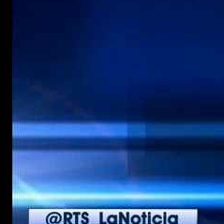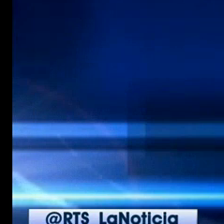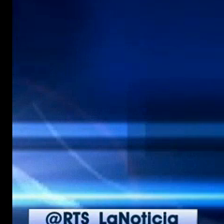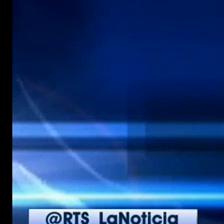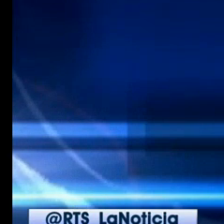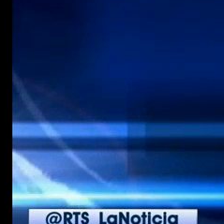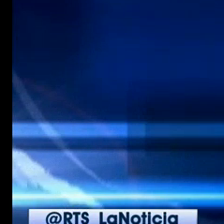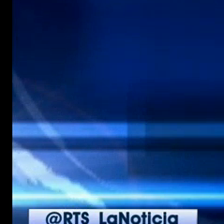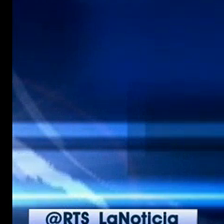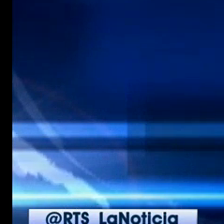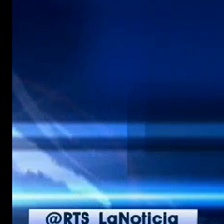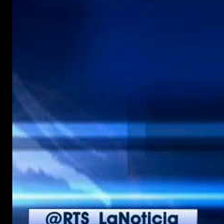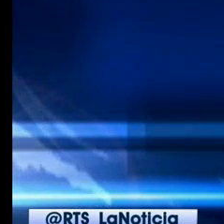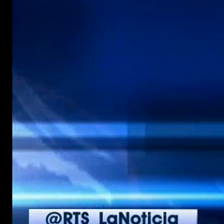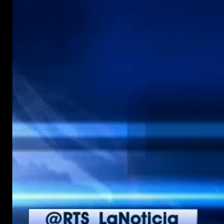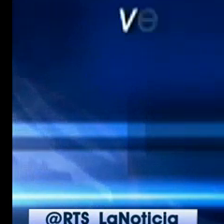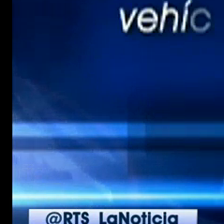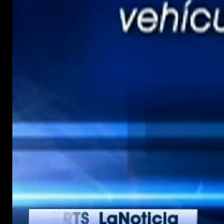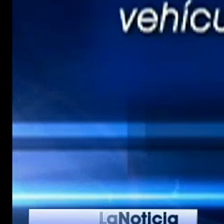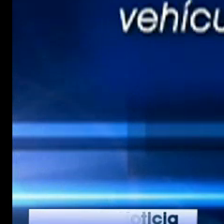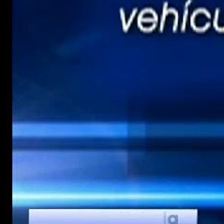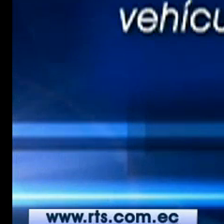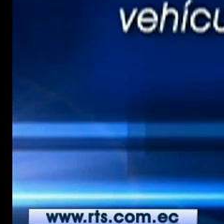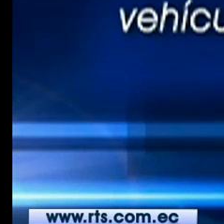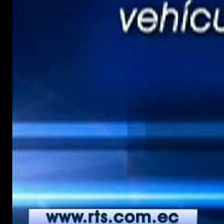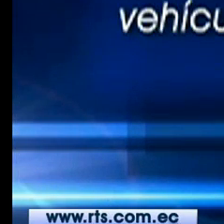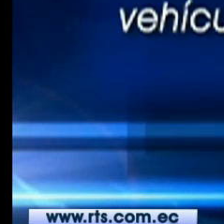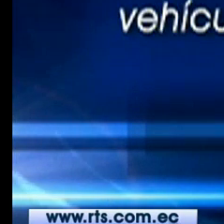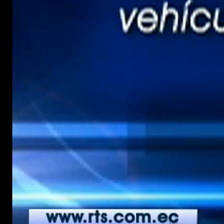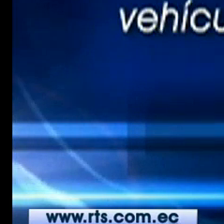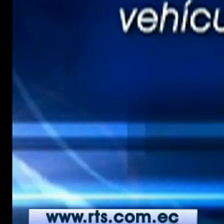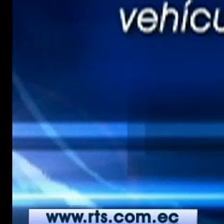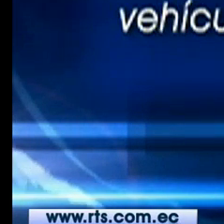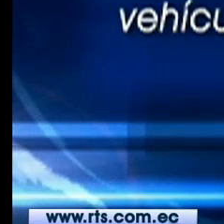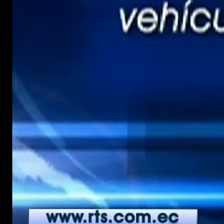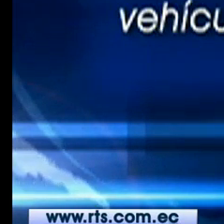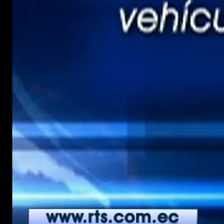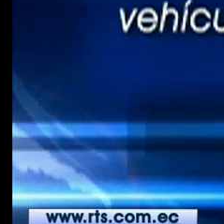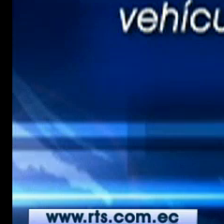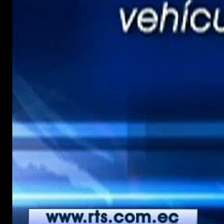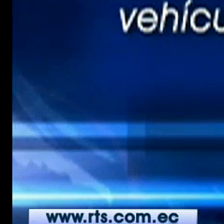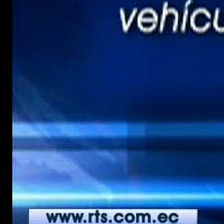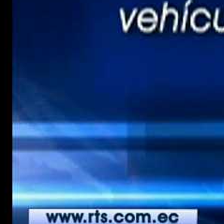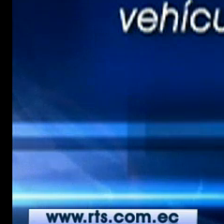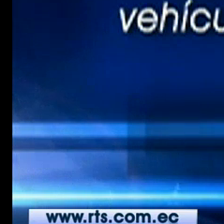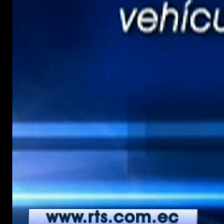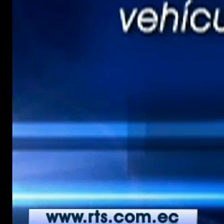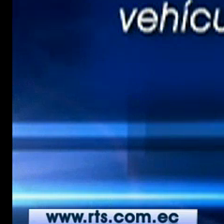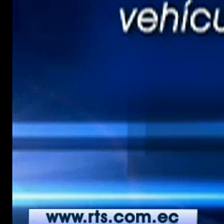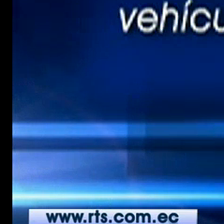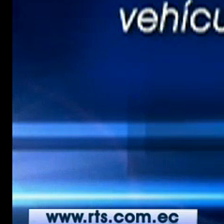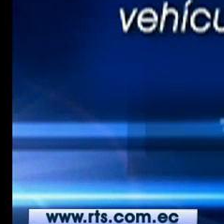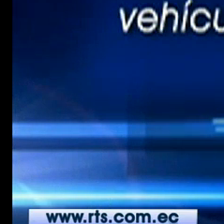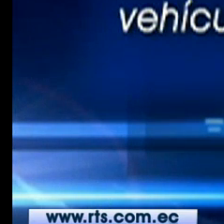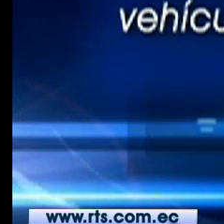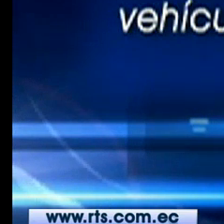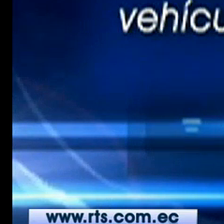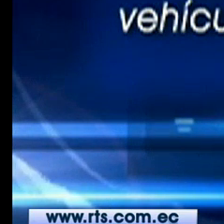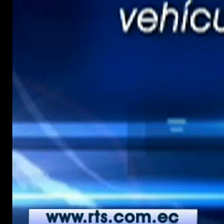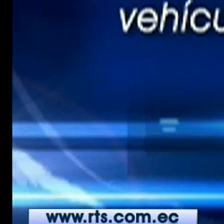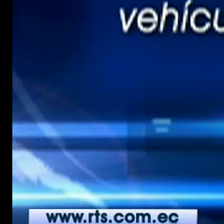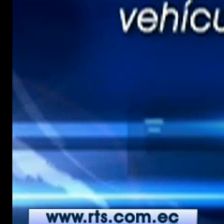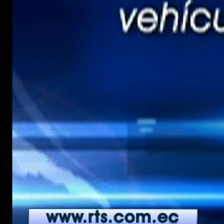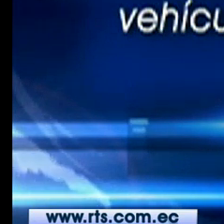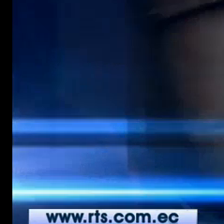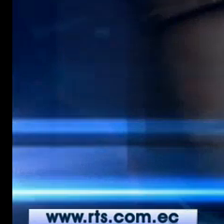por sospechas de asalto a mano armada, bancos y casas comerciales, así como la sustracción de vehículos y homicidios